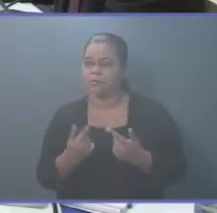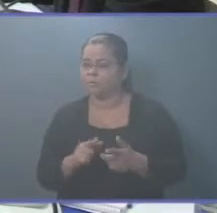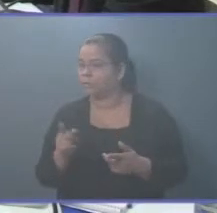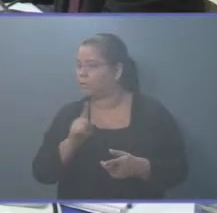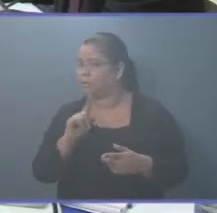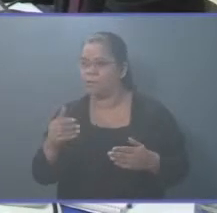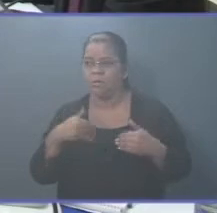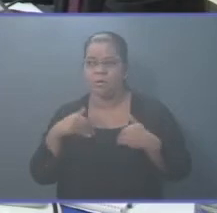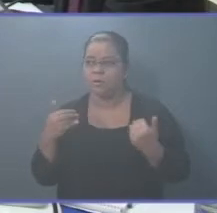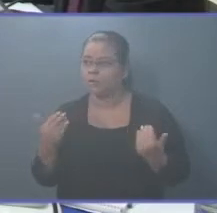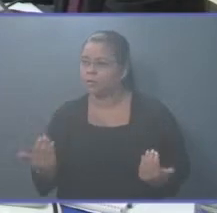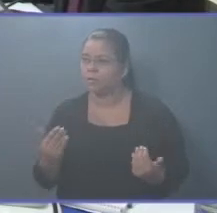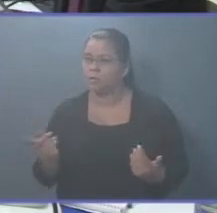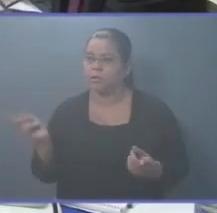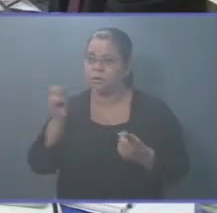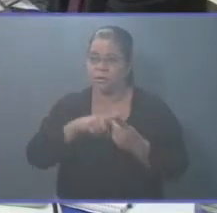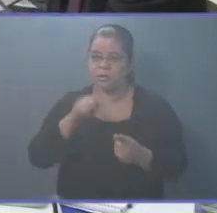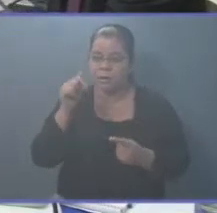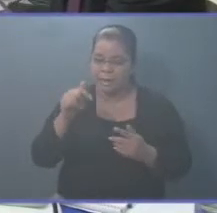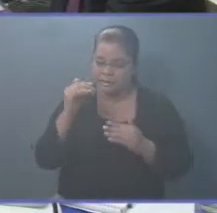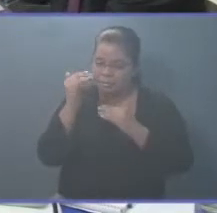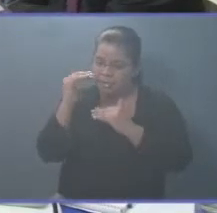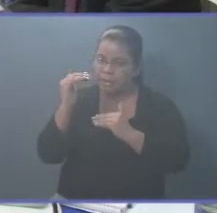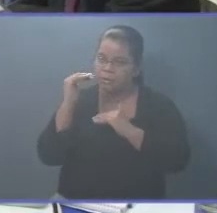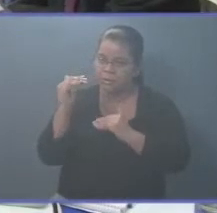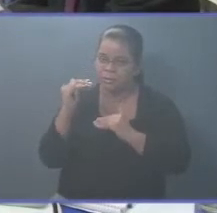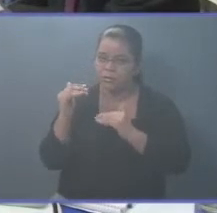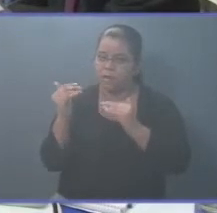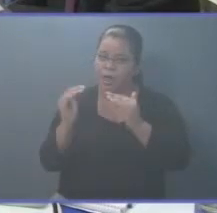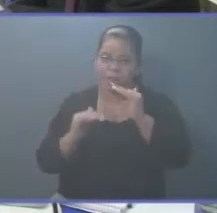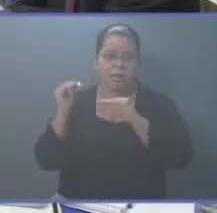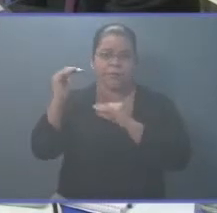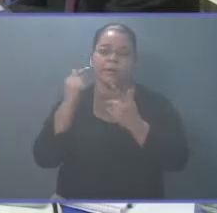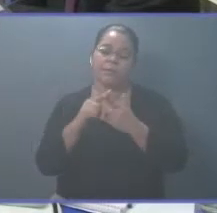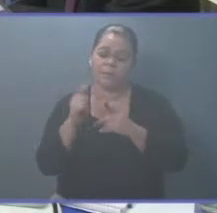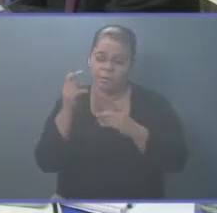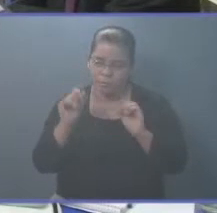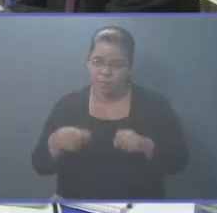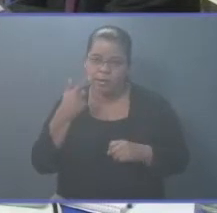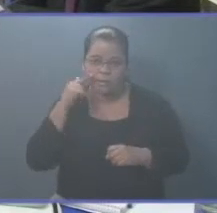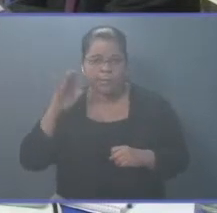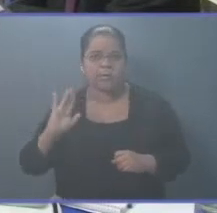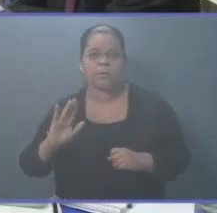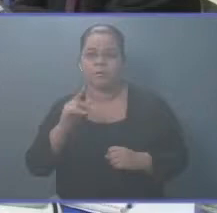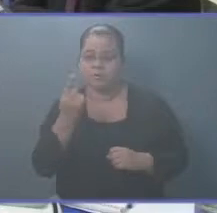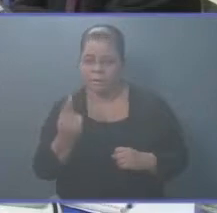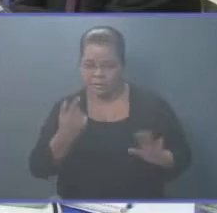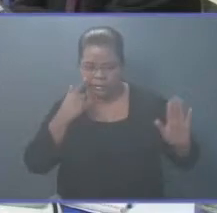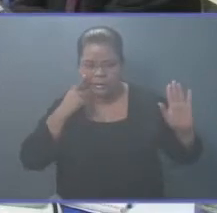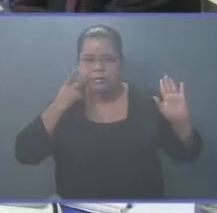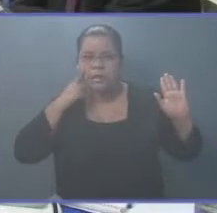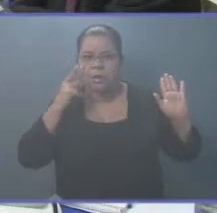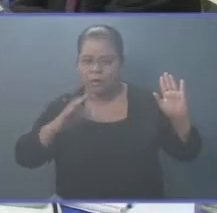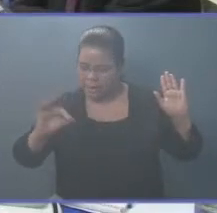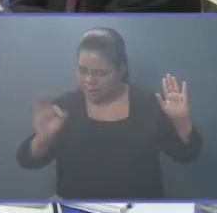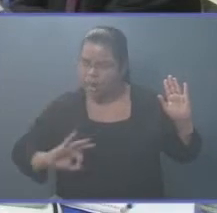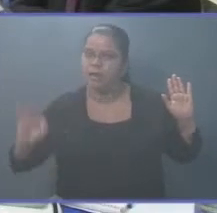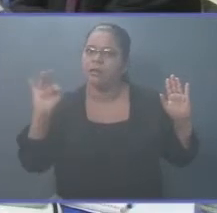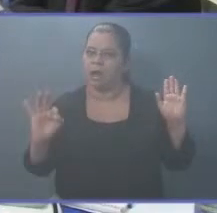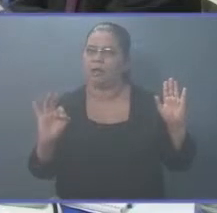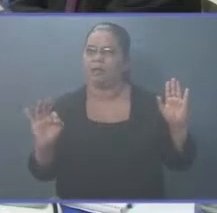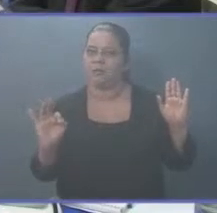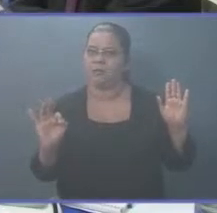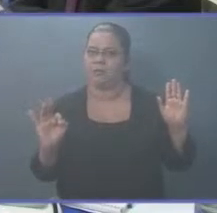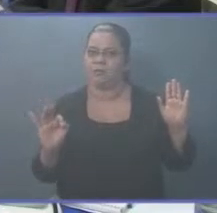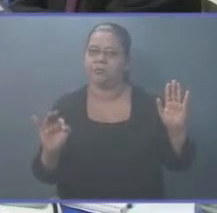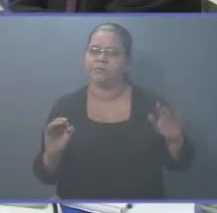llegamos hasta ese nivel para poder probar un tipo de este delito, sino que deben de ser testigos que tengan la calidad de tales, no de referencia.